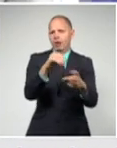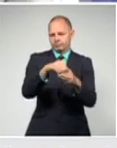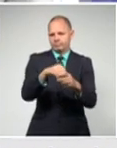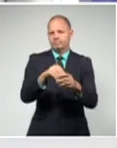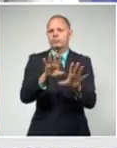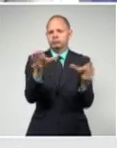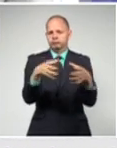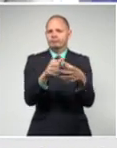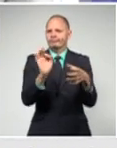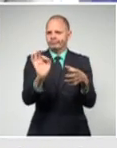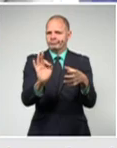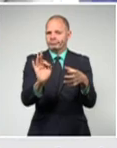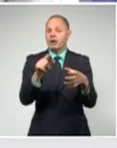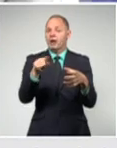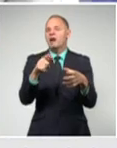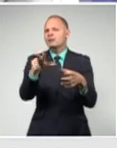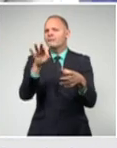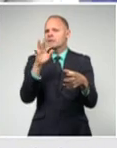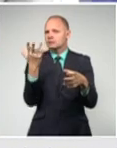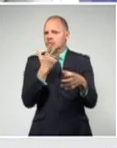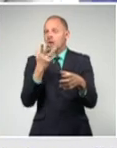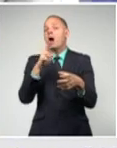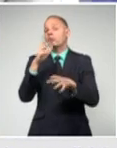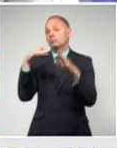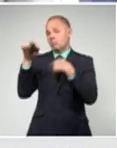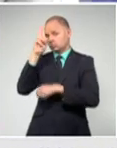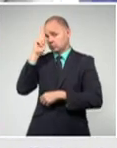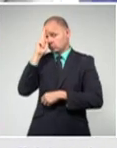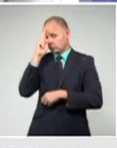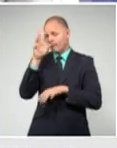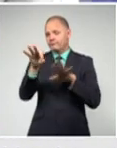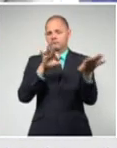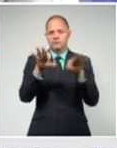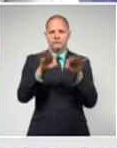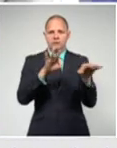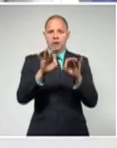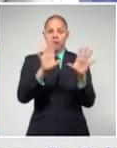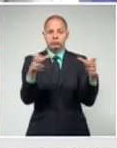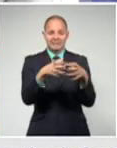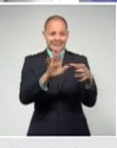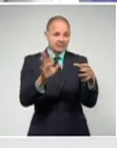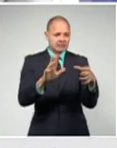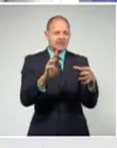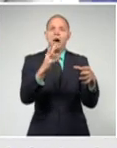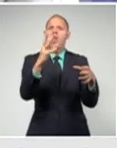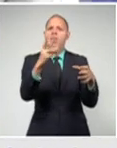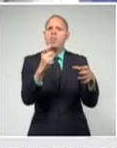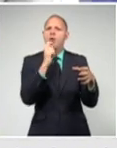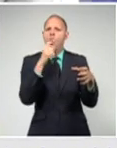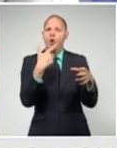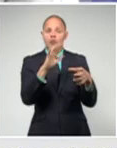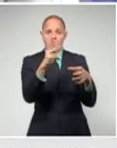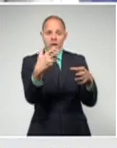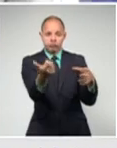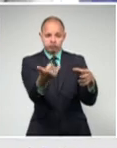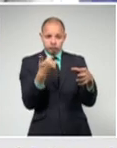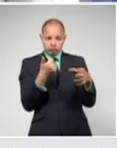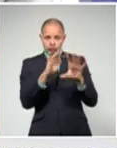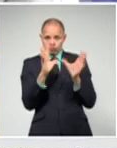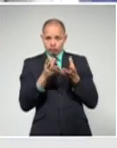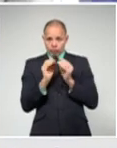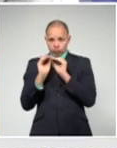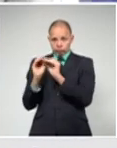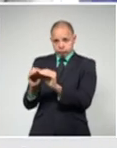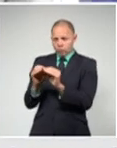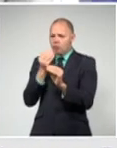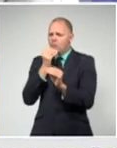por nuestro Ministerio de Salud Pública. Los resultados de este ensayo clínico con Soberana 02 en